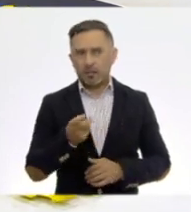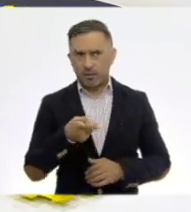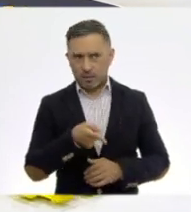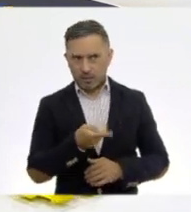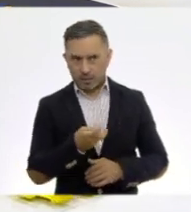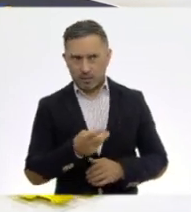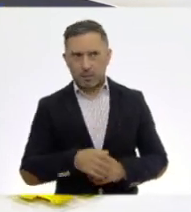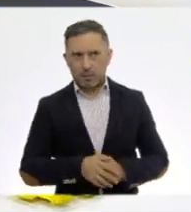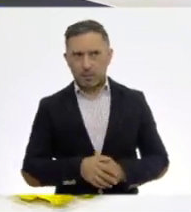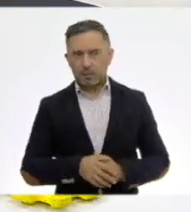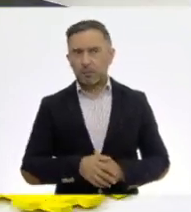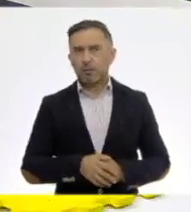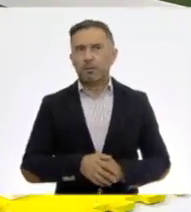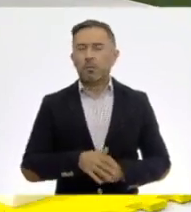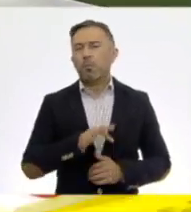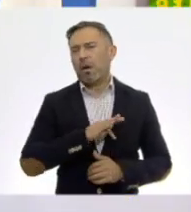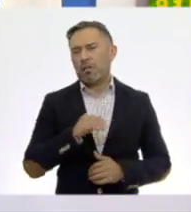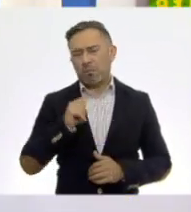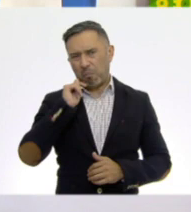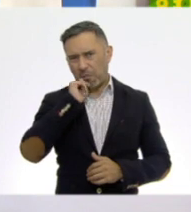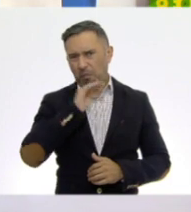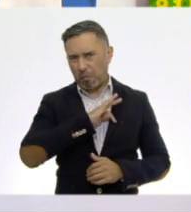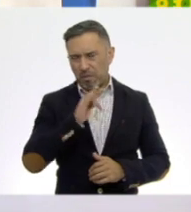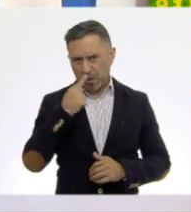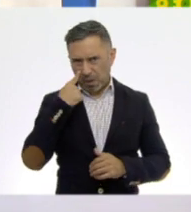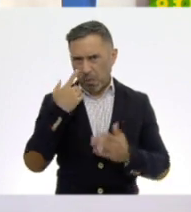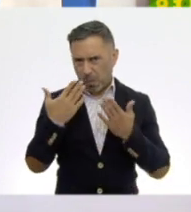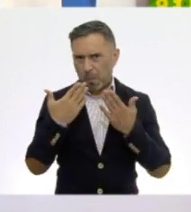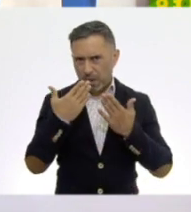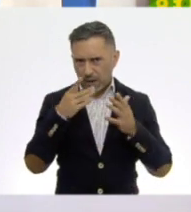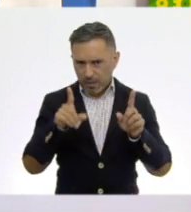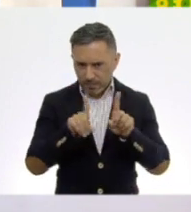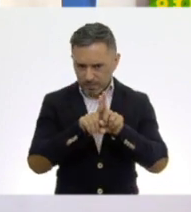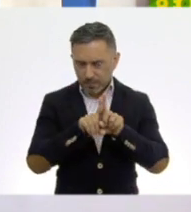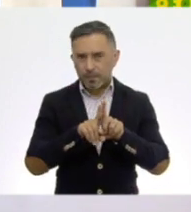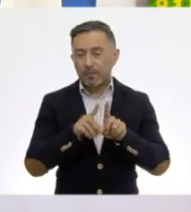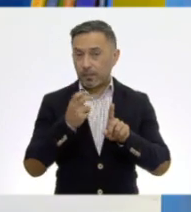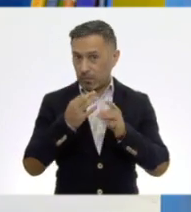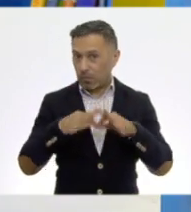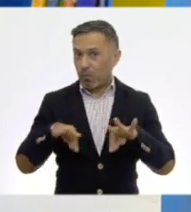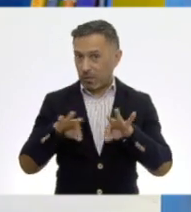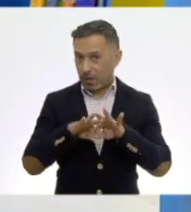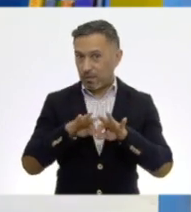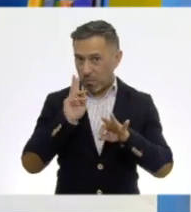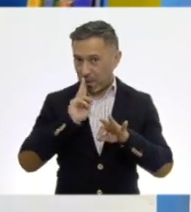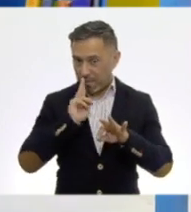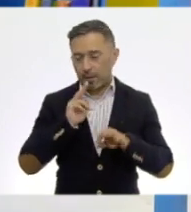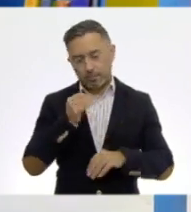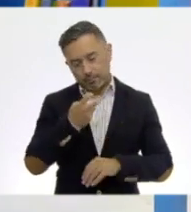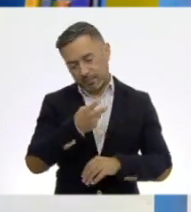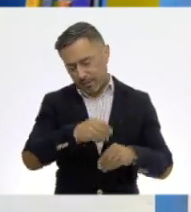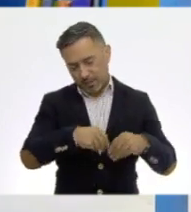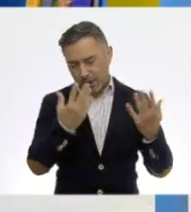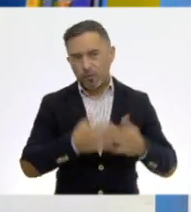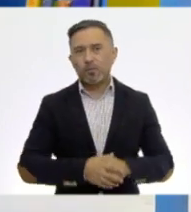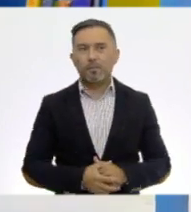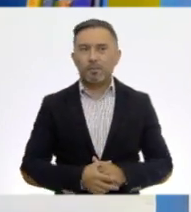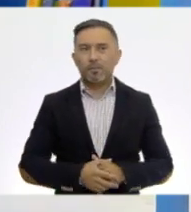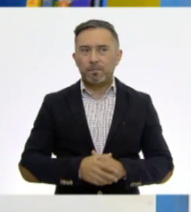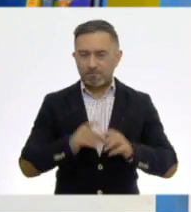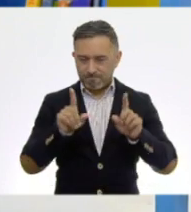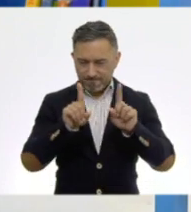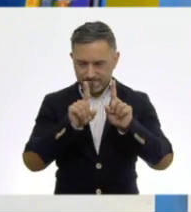ver, voy a compararlas a de ver, todos Oscar. Modos, porque la comprobación es muy importante, claro, ¿verdad? Sí, claro. Para comprobar,